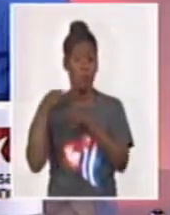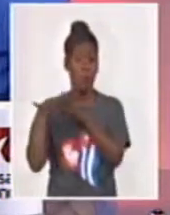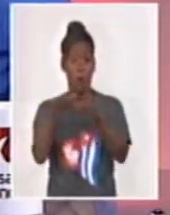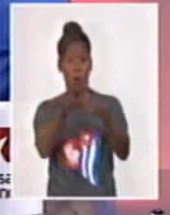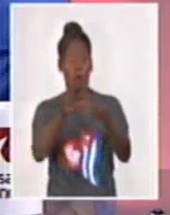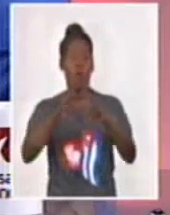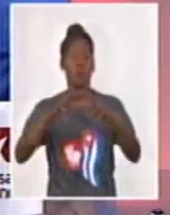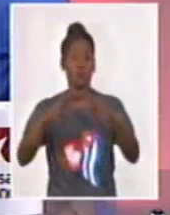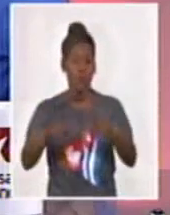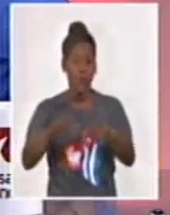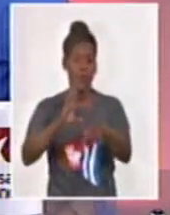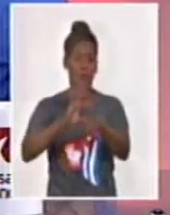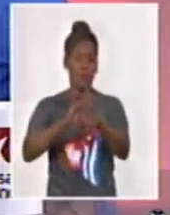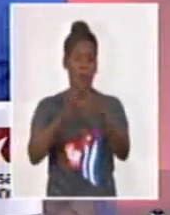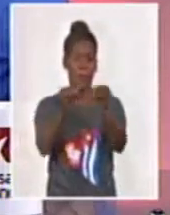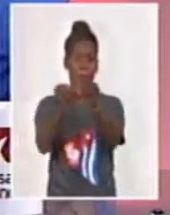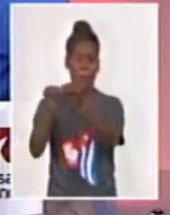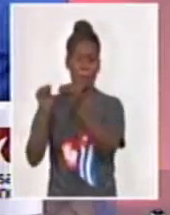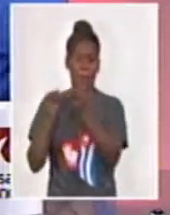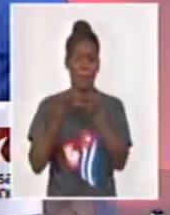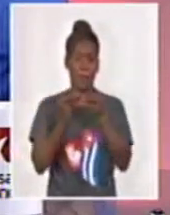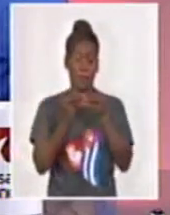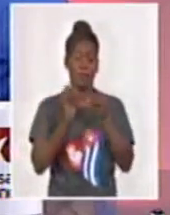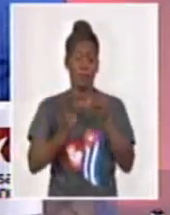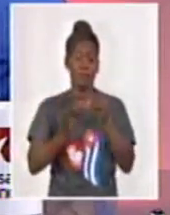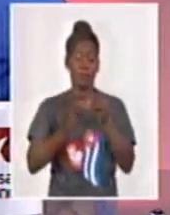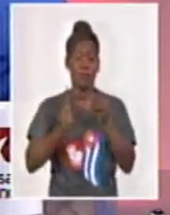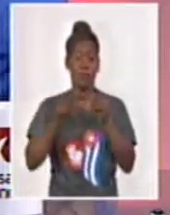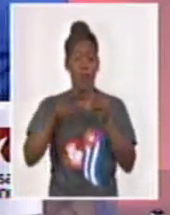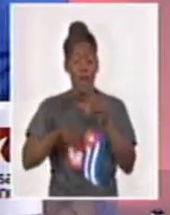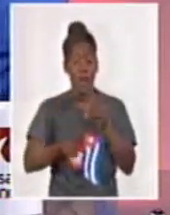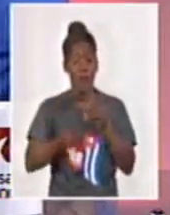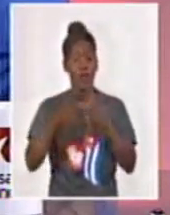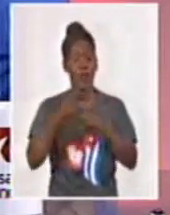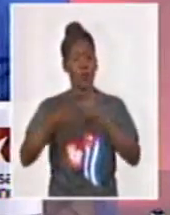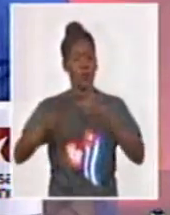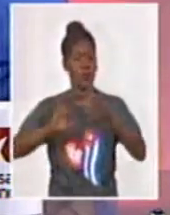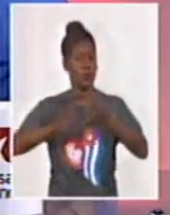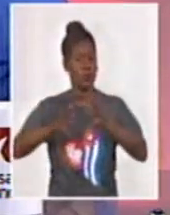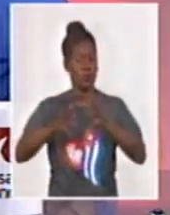unidad, pudiéramos tomar incluso otro tipo de decisión que no sea por reservación. Pero eso se